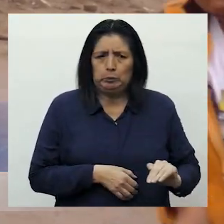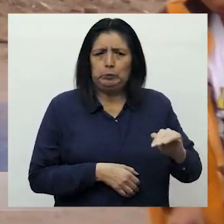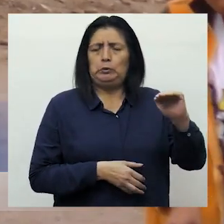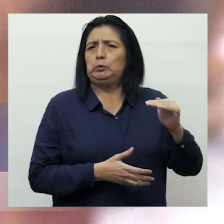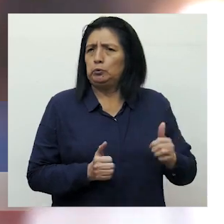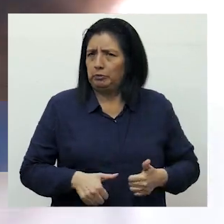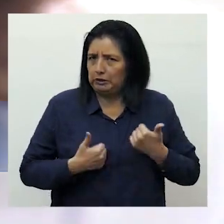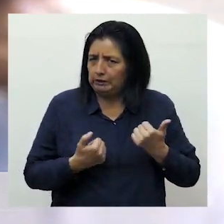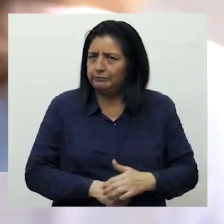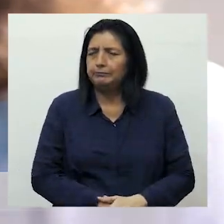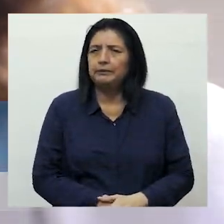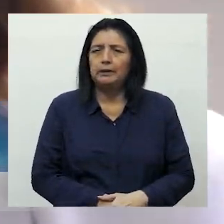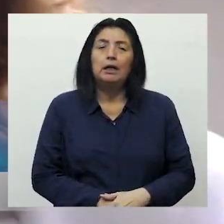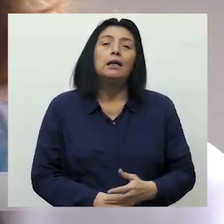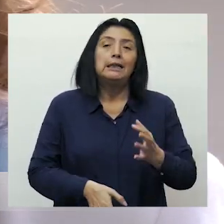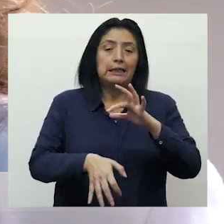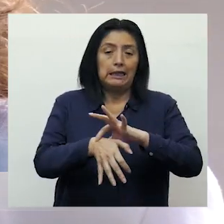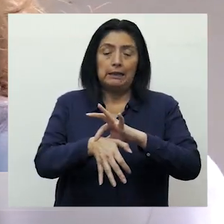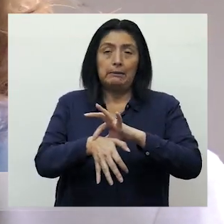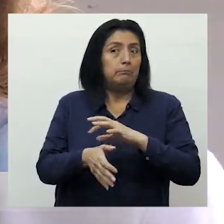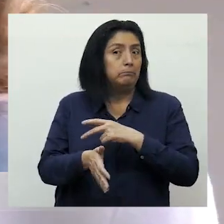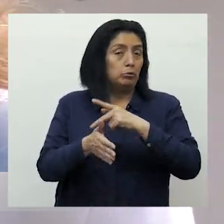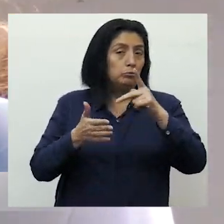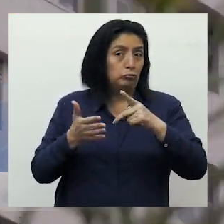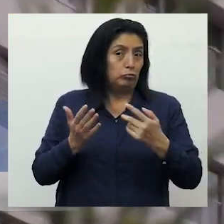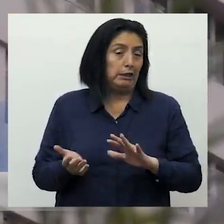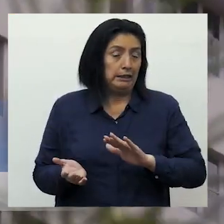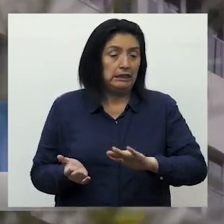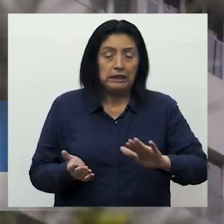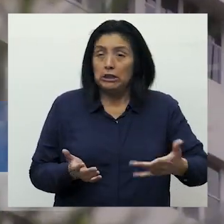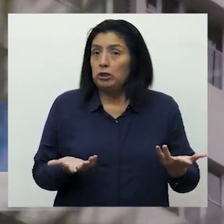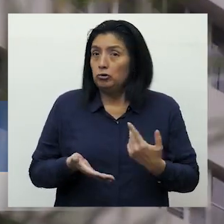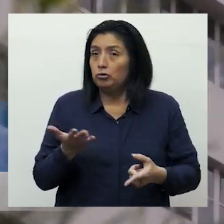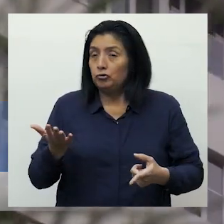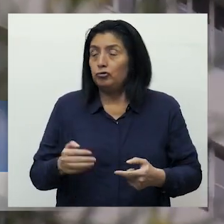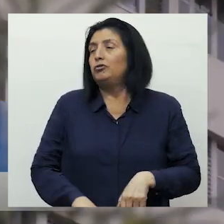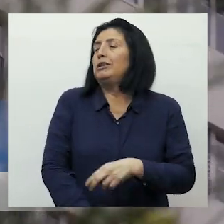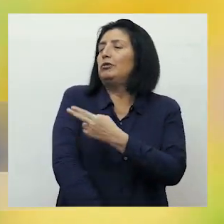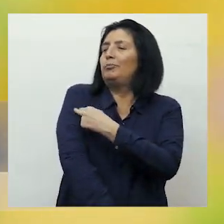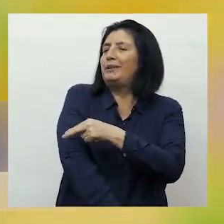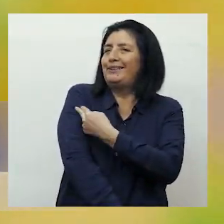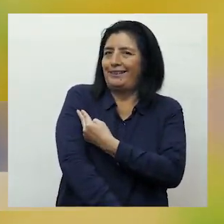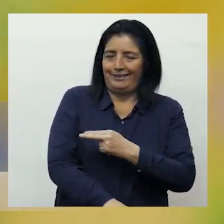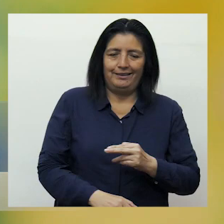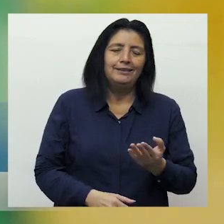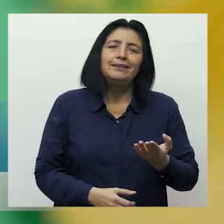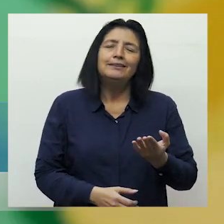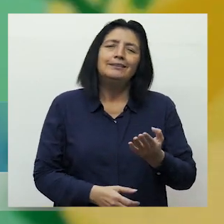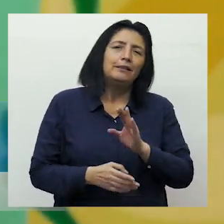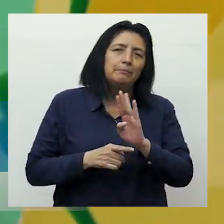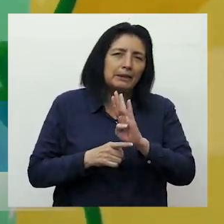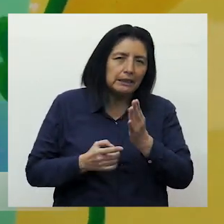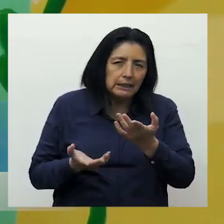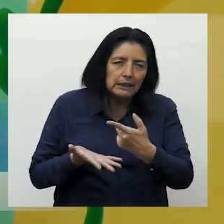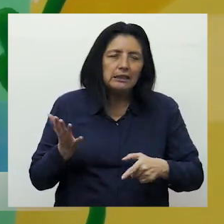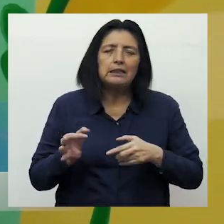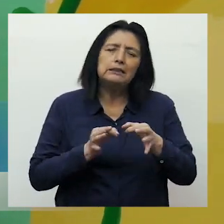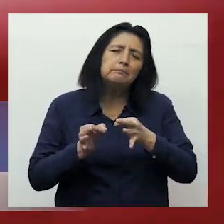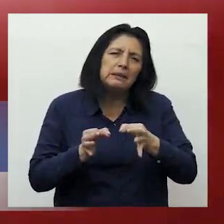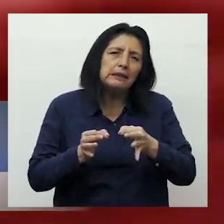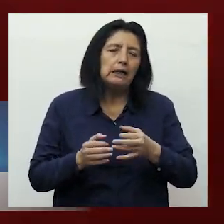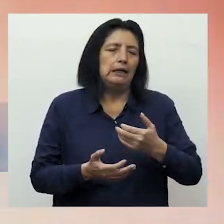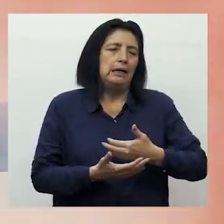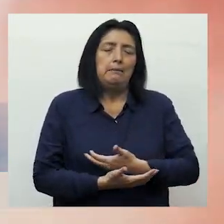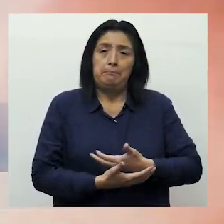vida. La neuróloga pediatra del Instituto Nacional de Salud del Niño de Breña, Inés Caro, nos indica que el cerebro del